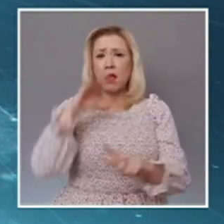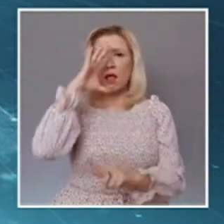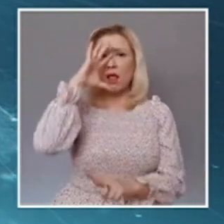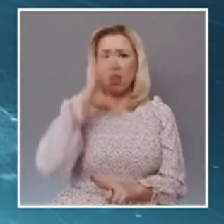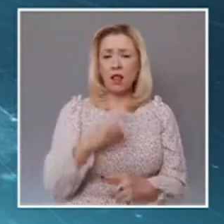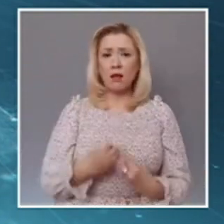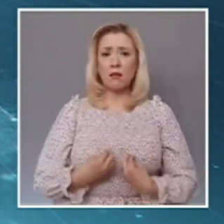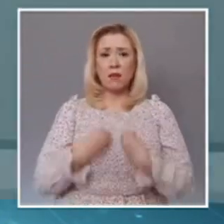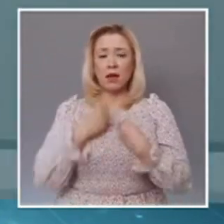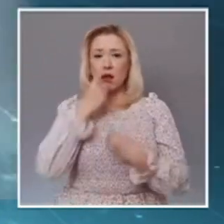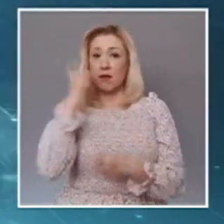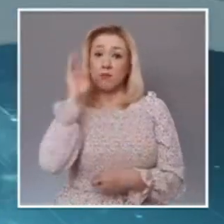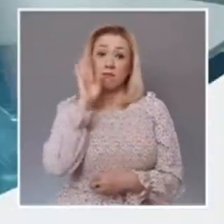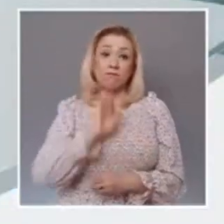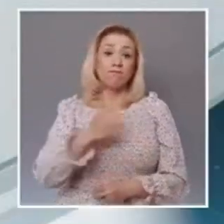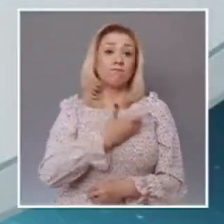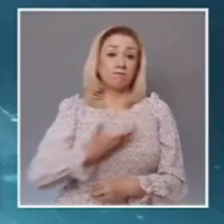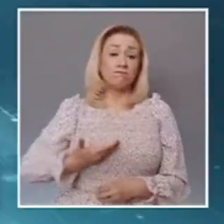Norma Lucía Piña.